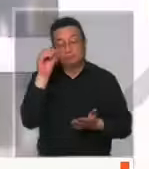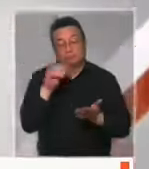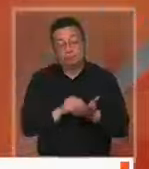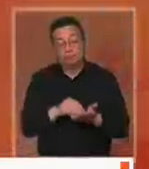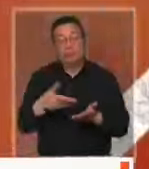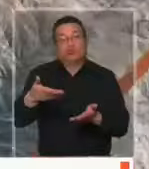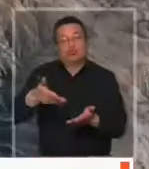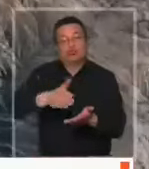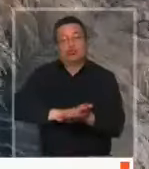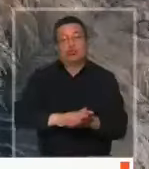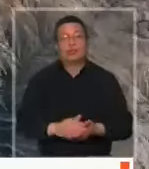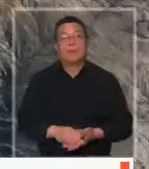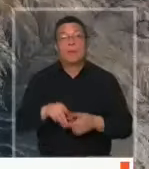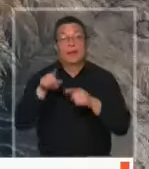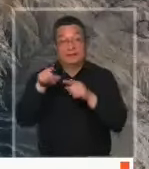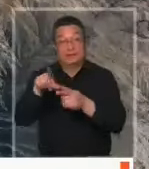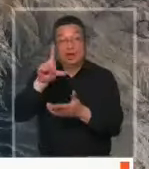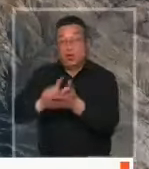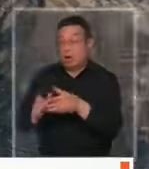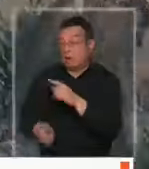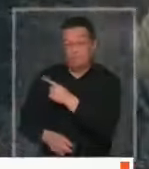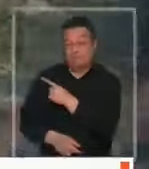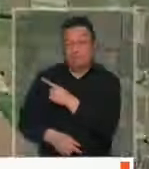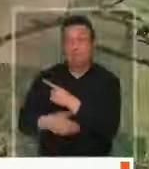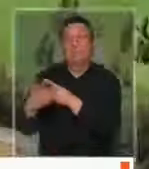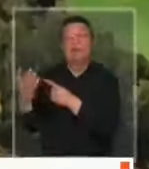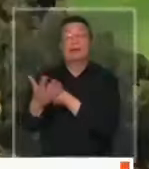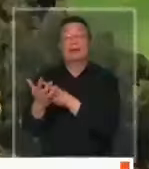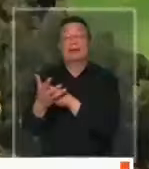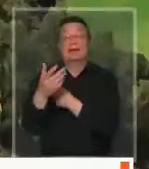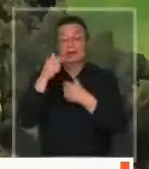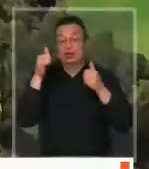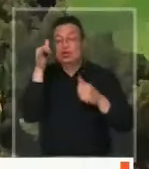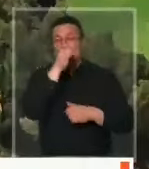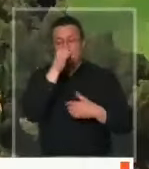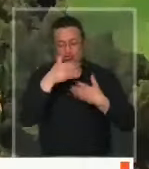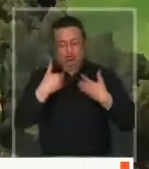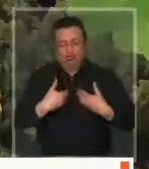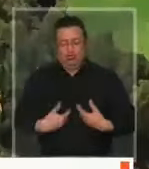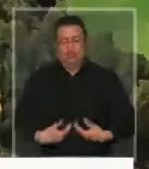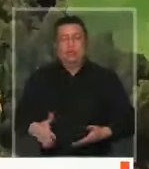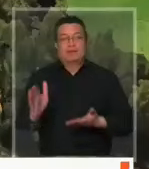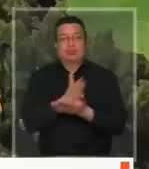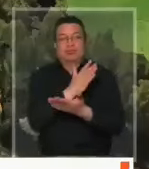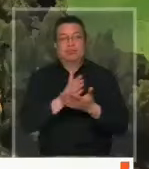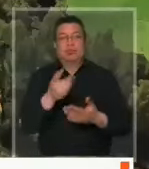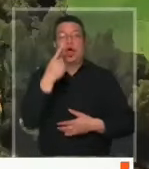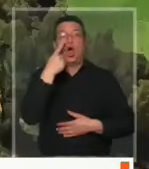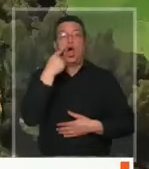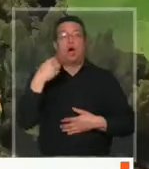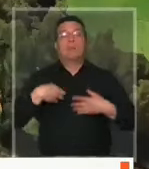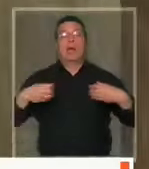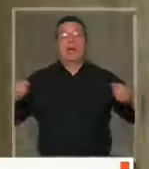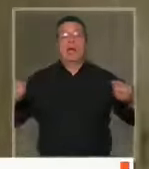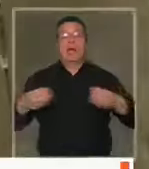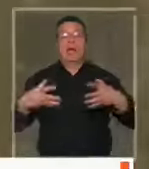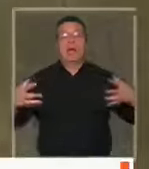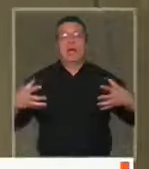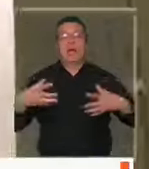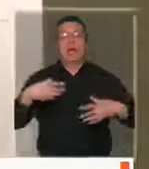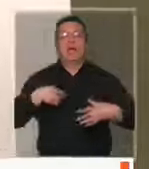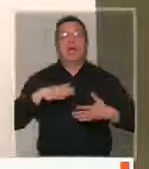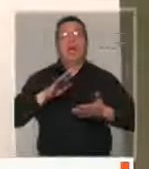la fallecida. Había llegado hasta este lugar para realizar un tratamiento de desintoxicación con quien se autodenomina un terapeuta natural,